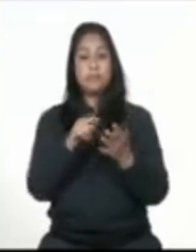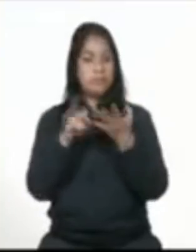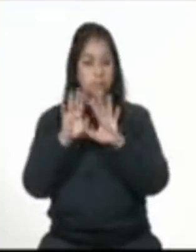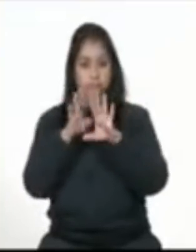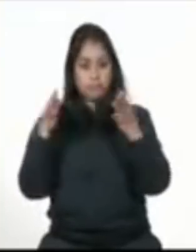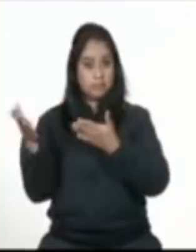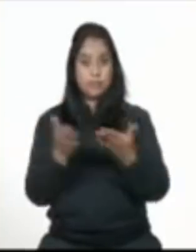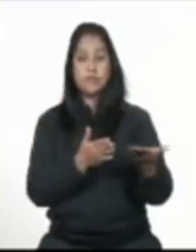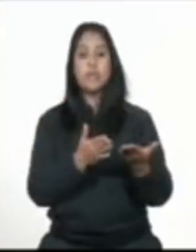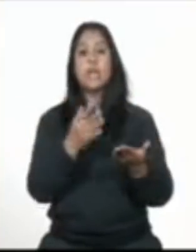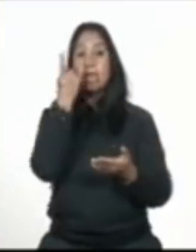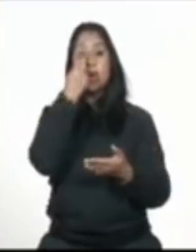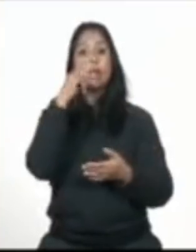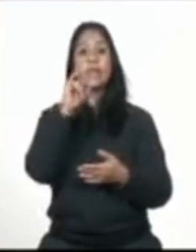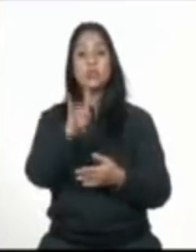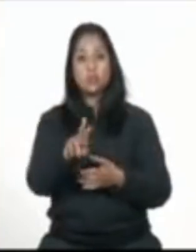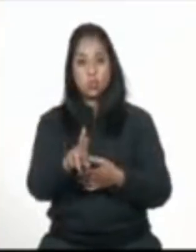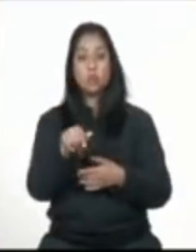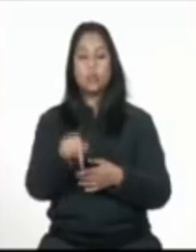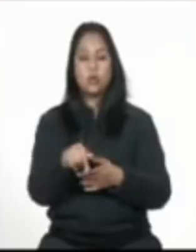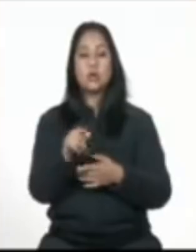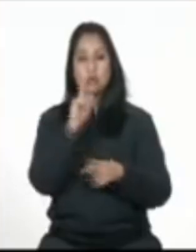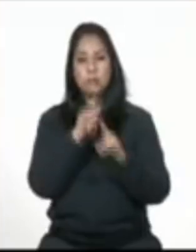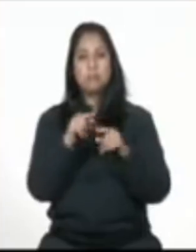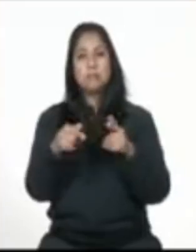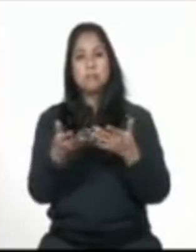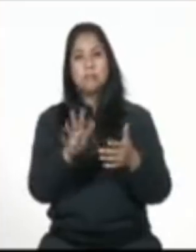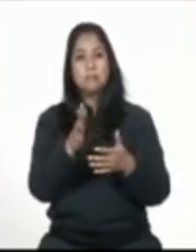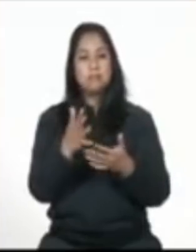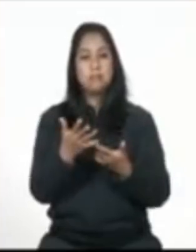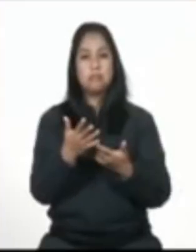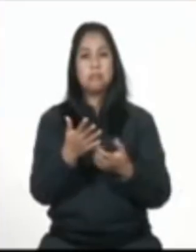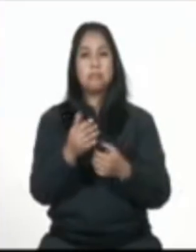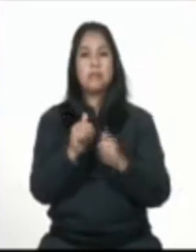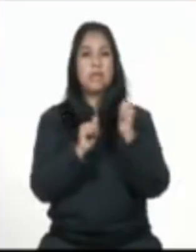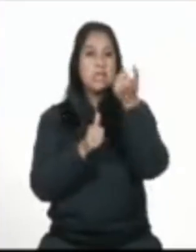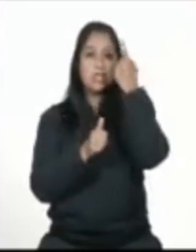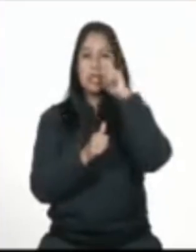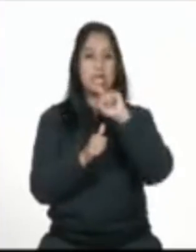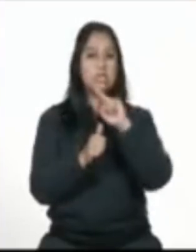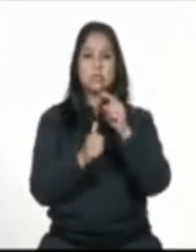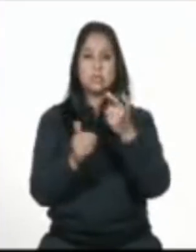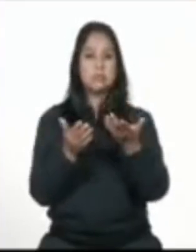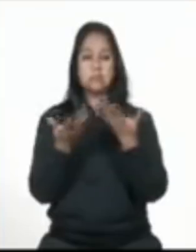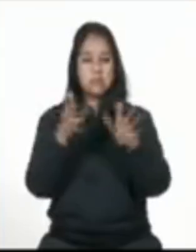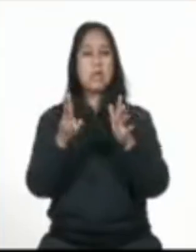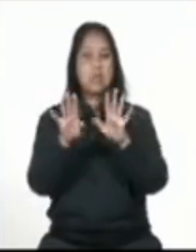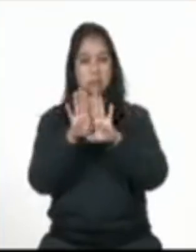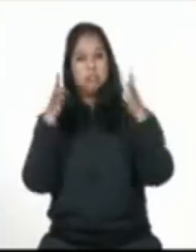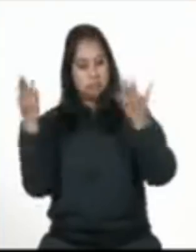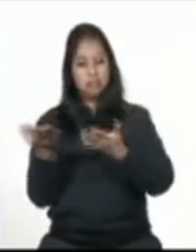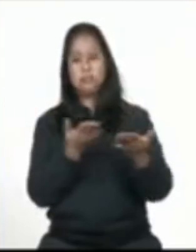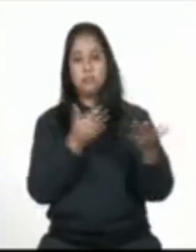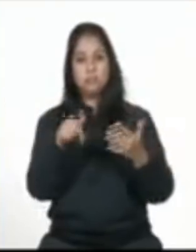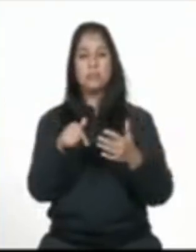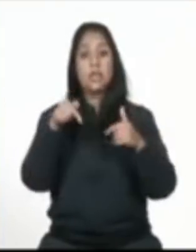en la costa sur y que deberíamos de estarlo abriendo en no más allá de 15 días, de 15 a 20 días a partir de